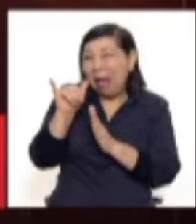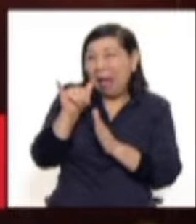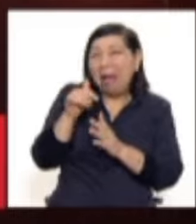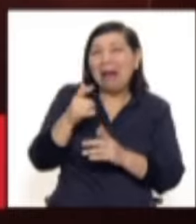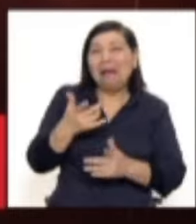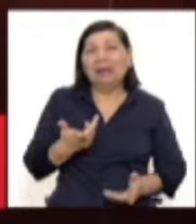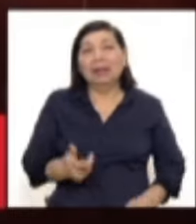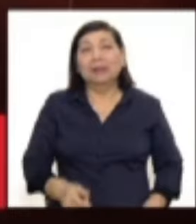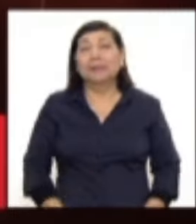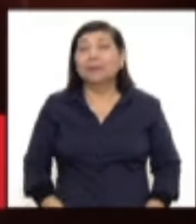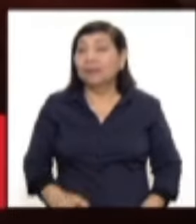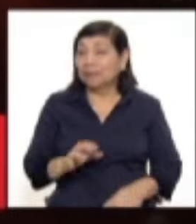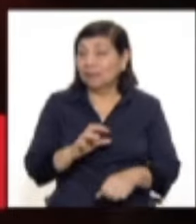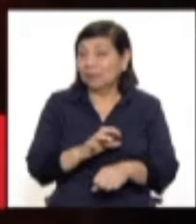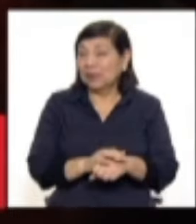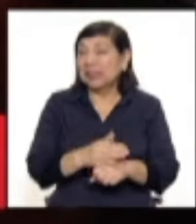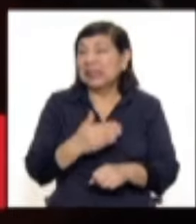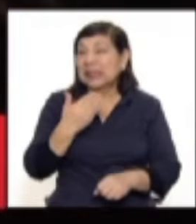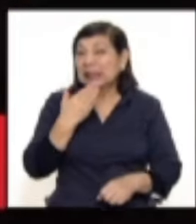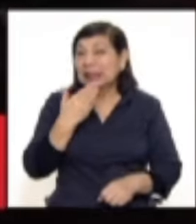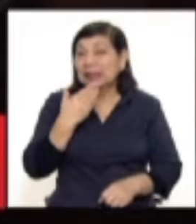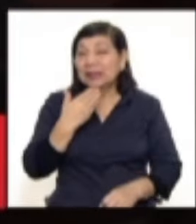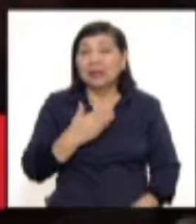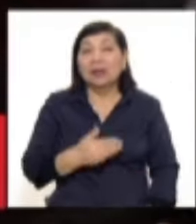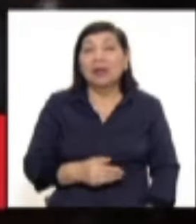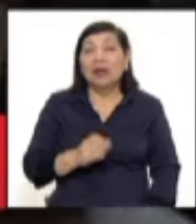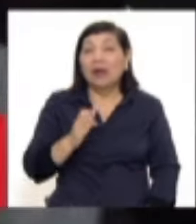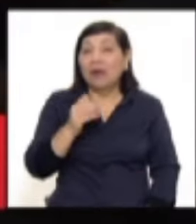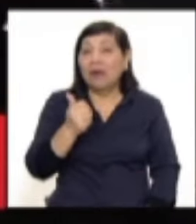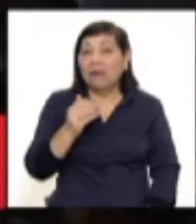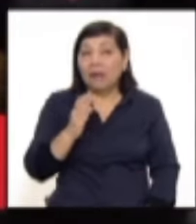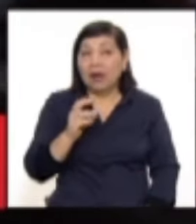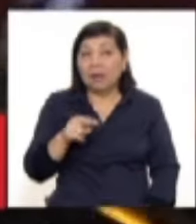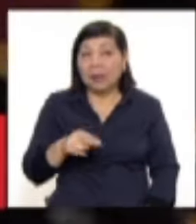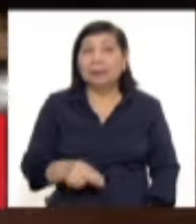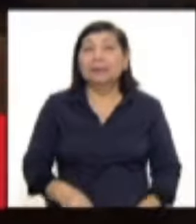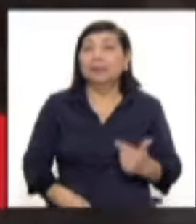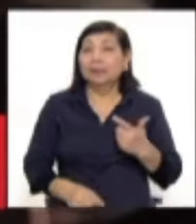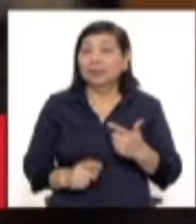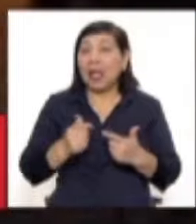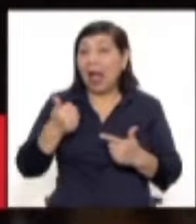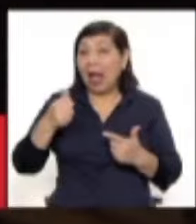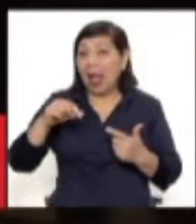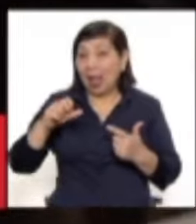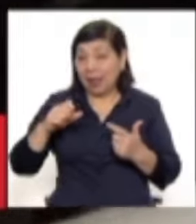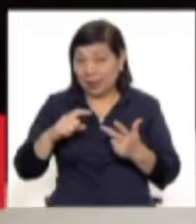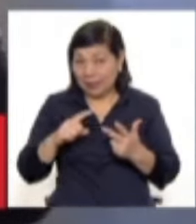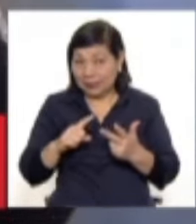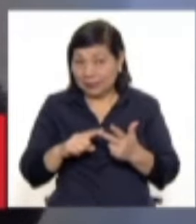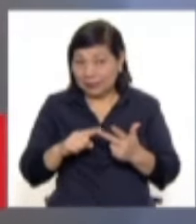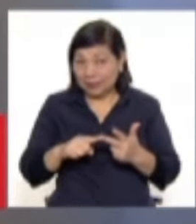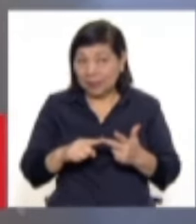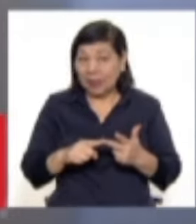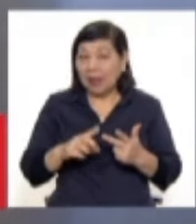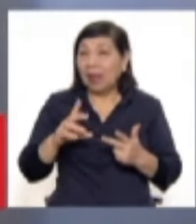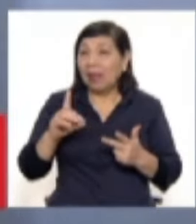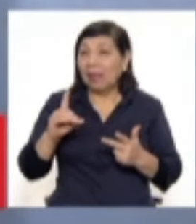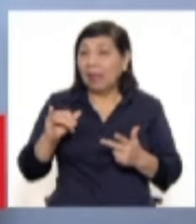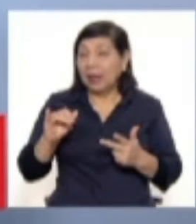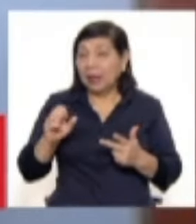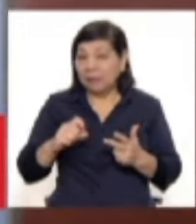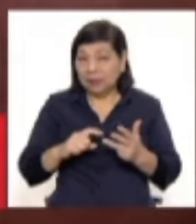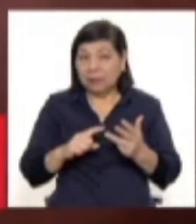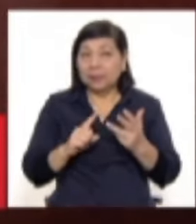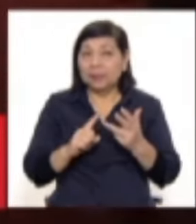transporte. Los detenidos fueron identificados como Fabián Castro Bellido, Ángel Borgoño Martínez, Davis